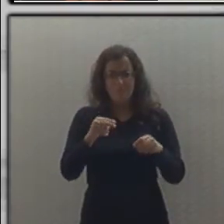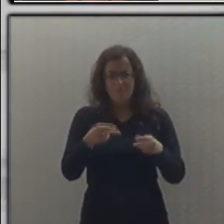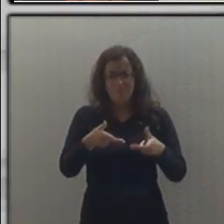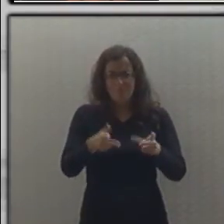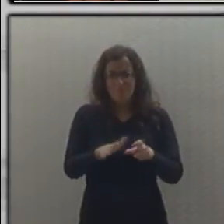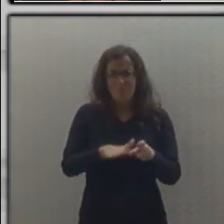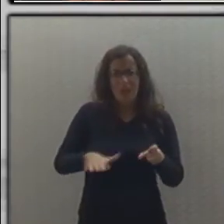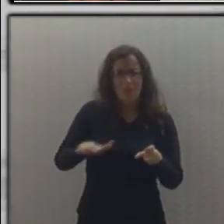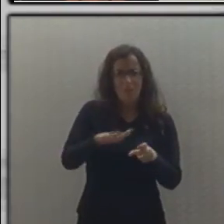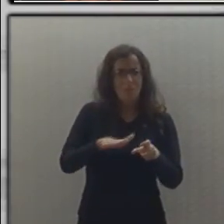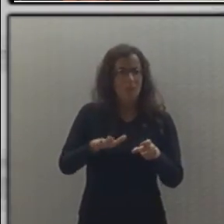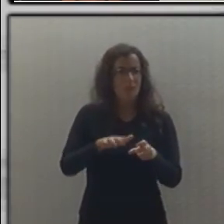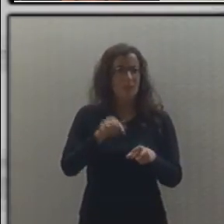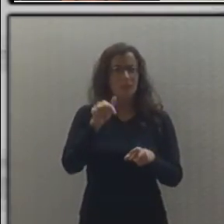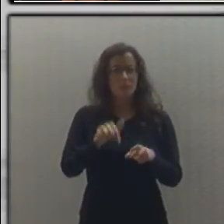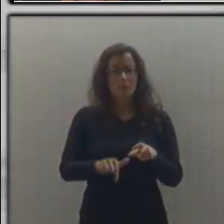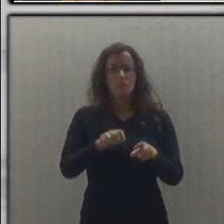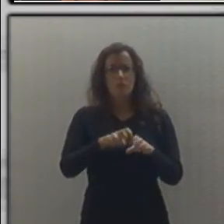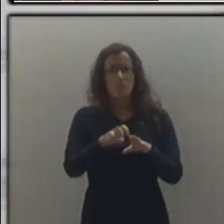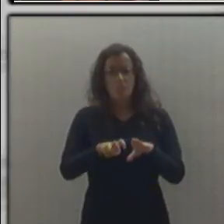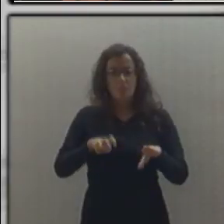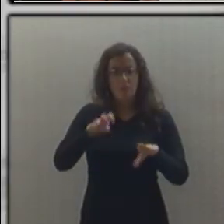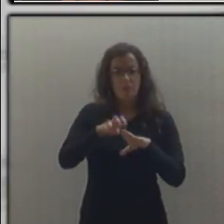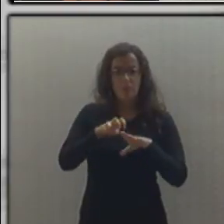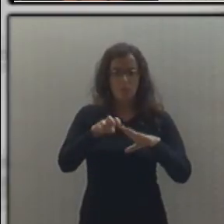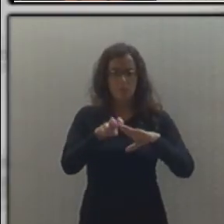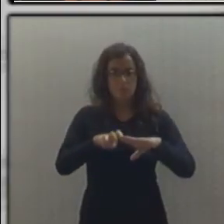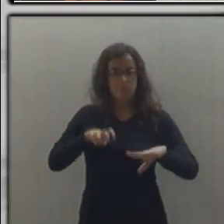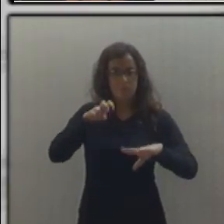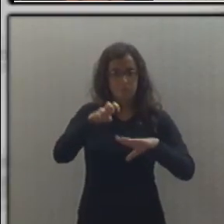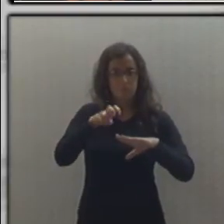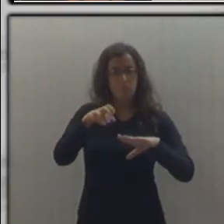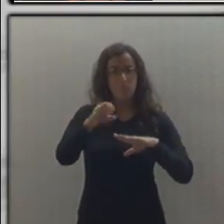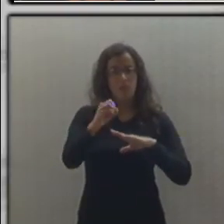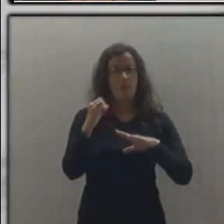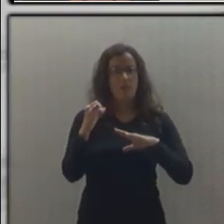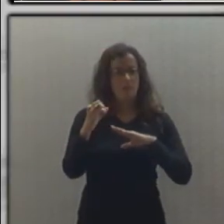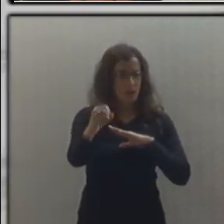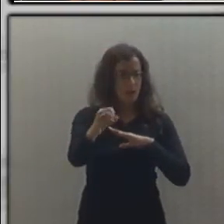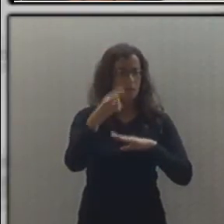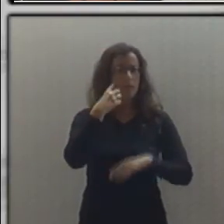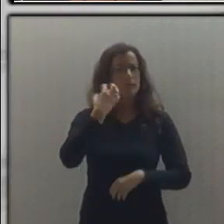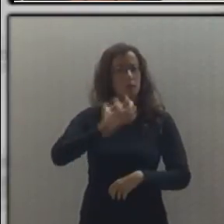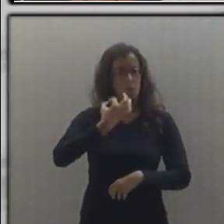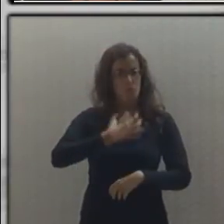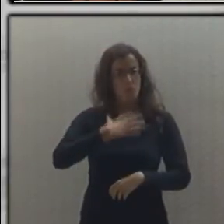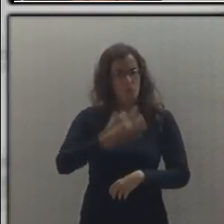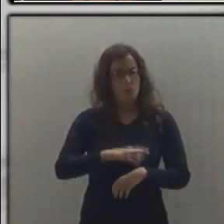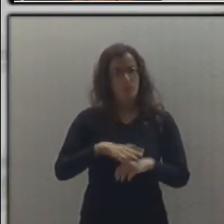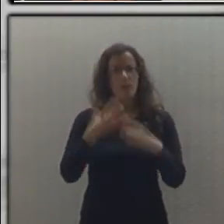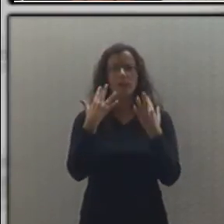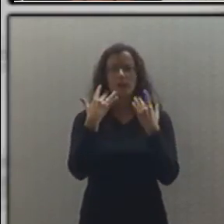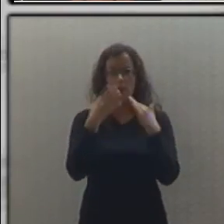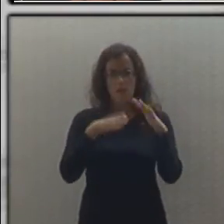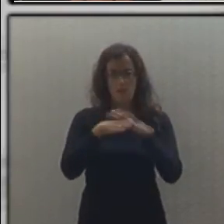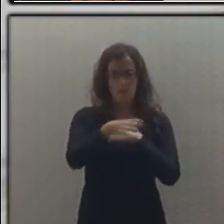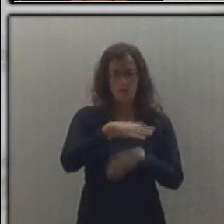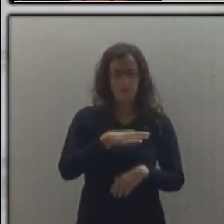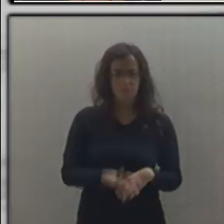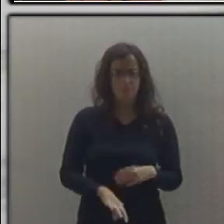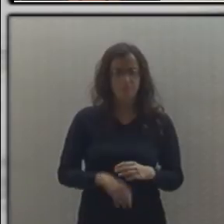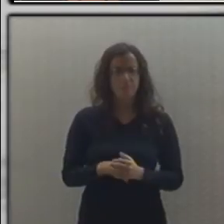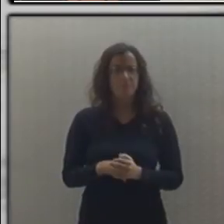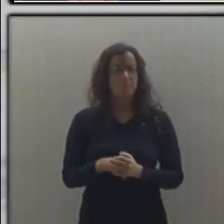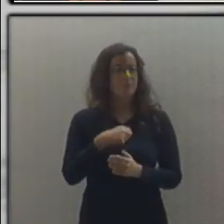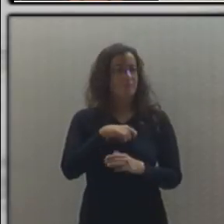pues formación de peldaño intermedio, un peldaño de obra con una barrita y con más seguridad para salir a la terraza.